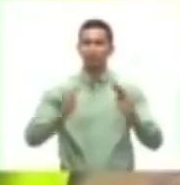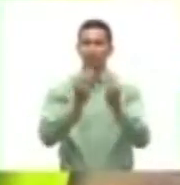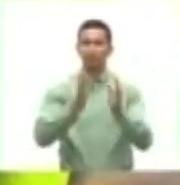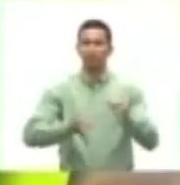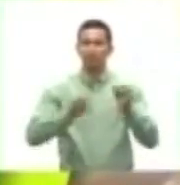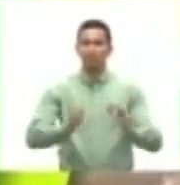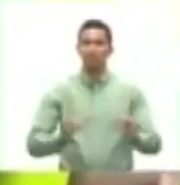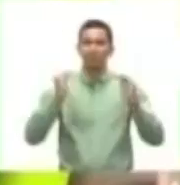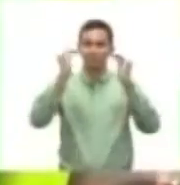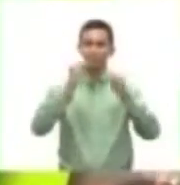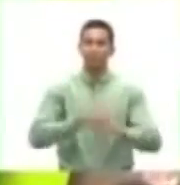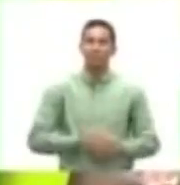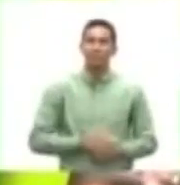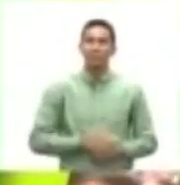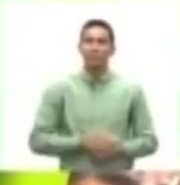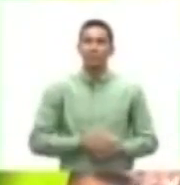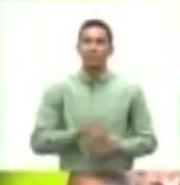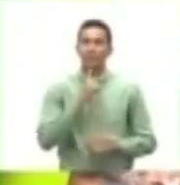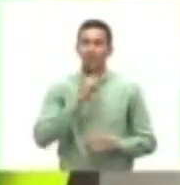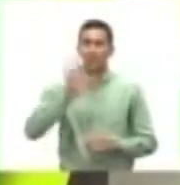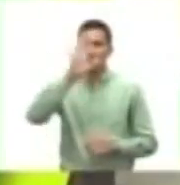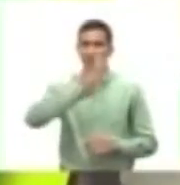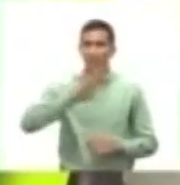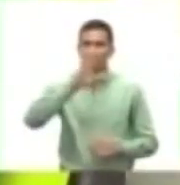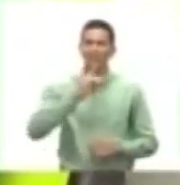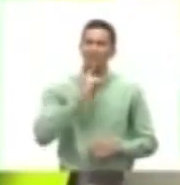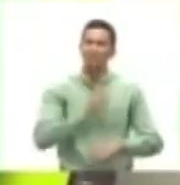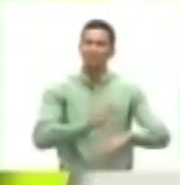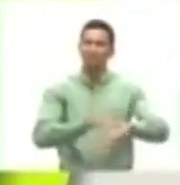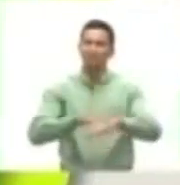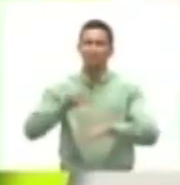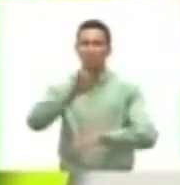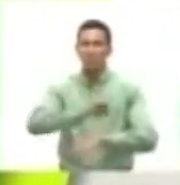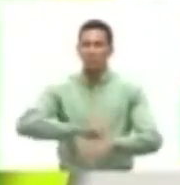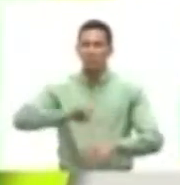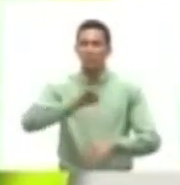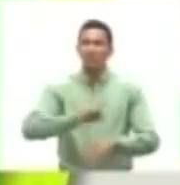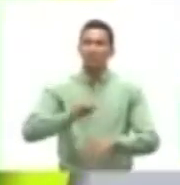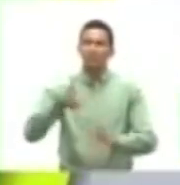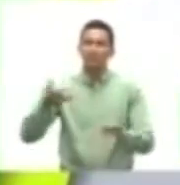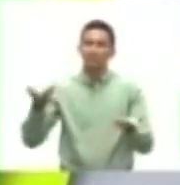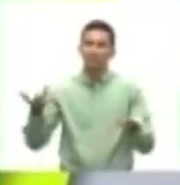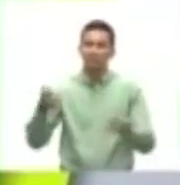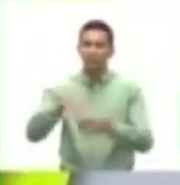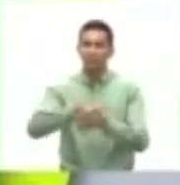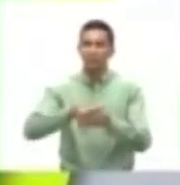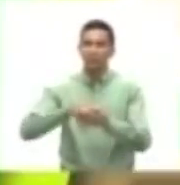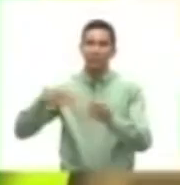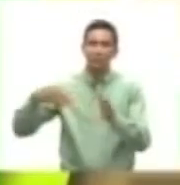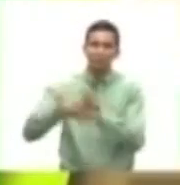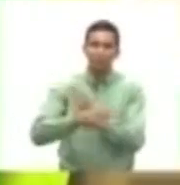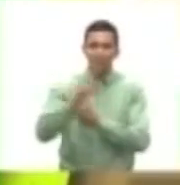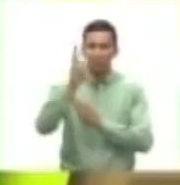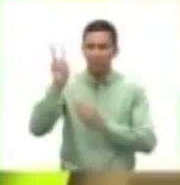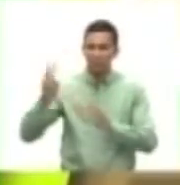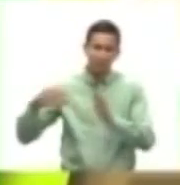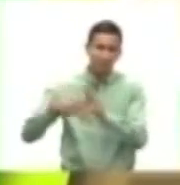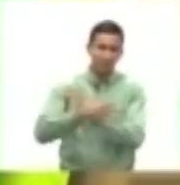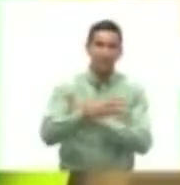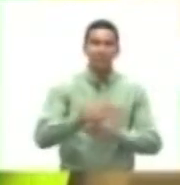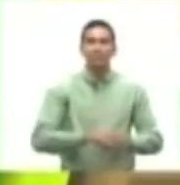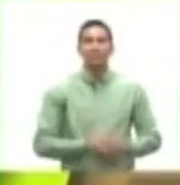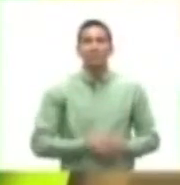Administración departamental urge a Gobierno Nacional atender casos de connacionales que regresaron de Venezuela. Santos ordena